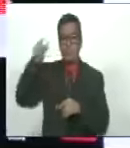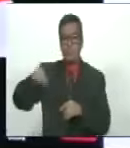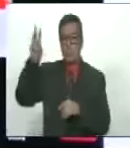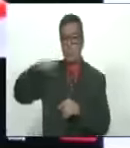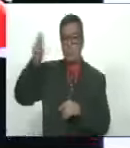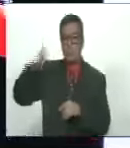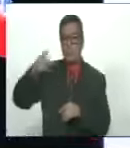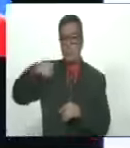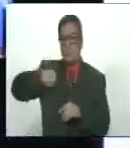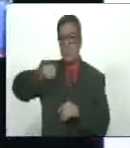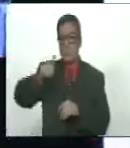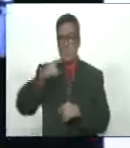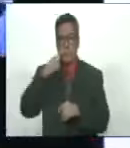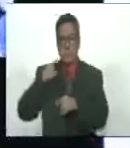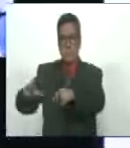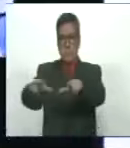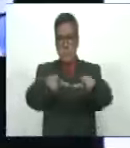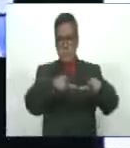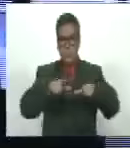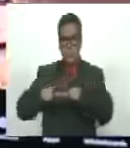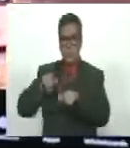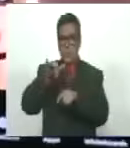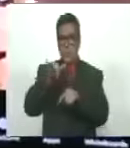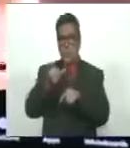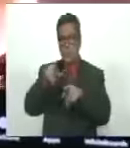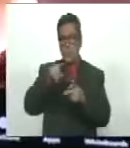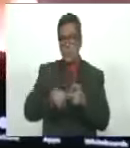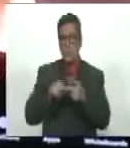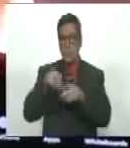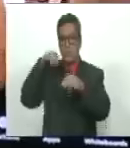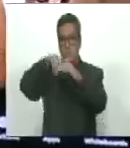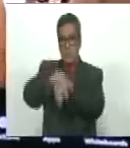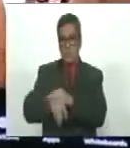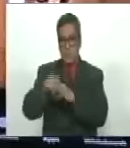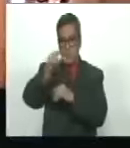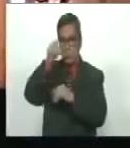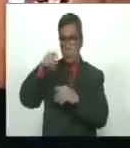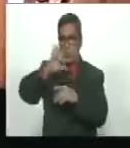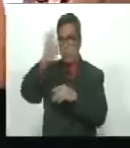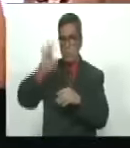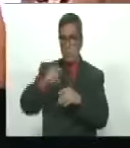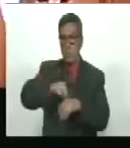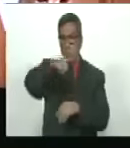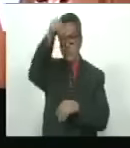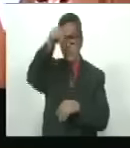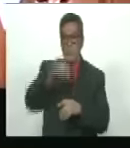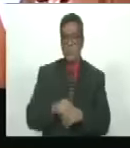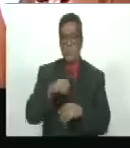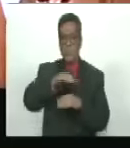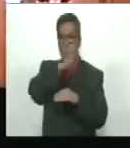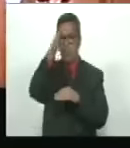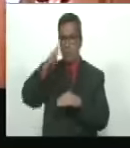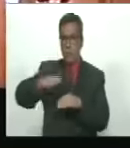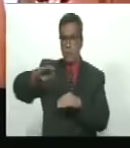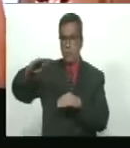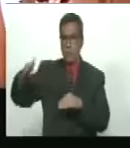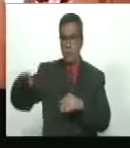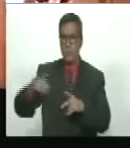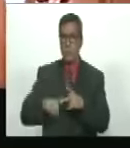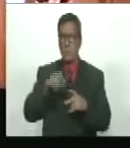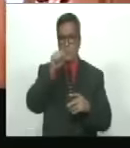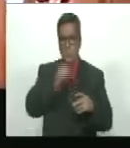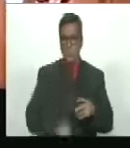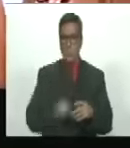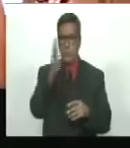Esequiba tendrá la superficie actual del territorio dentro de los siguientes límites: norte, océano Atlántico,